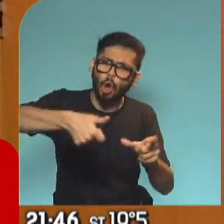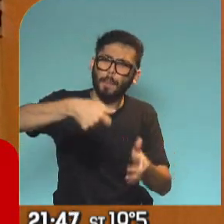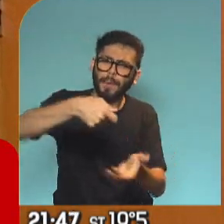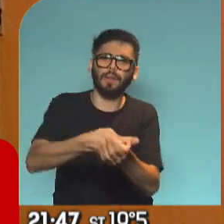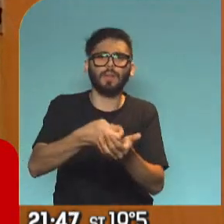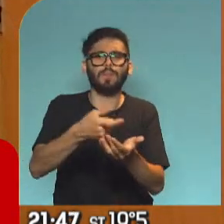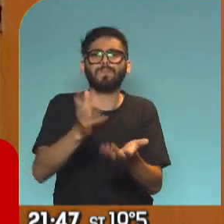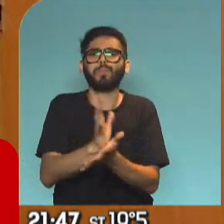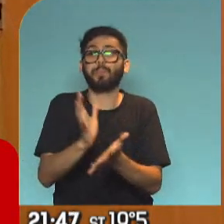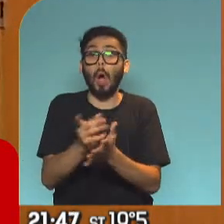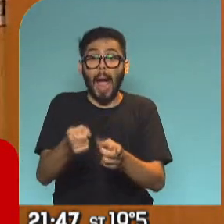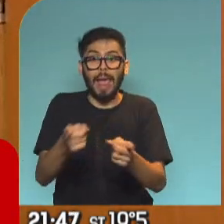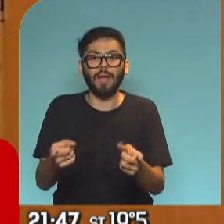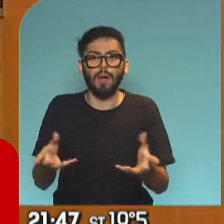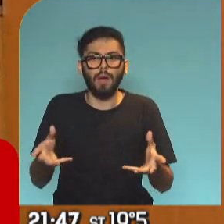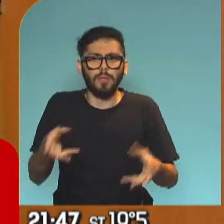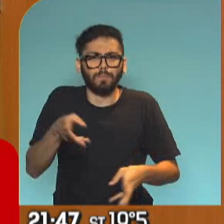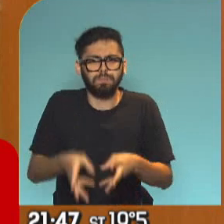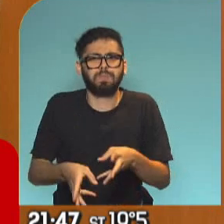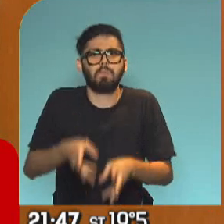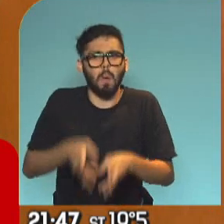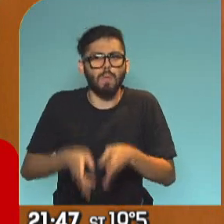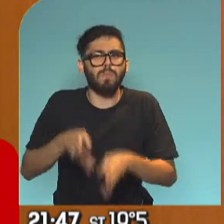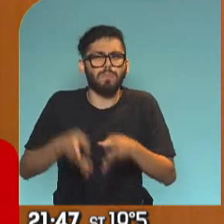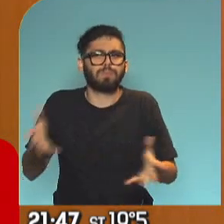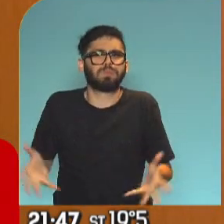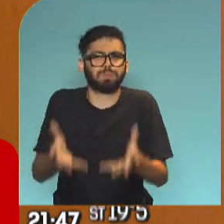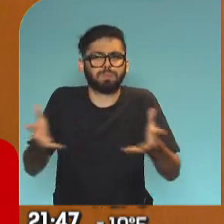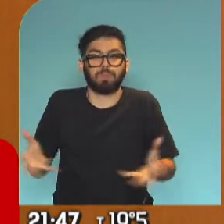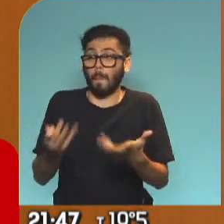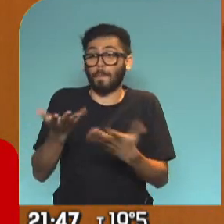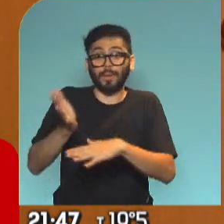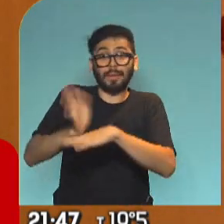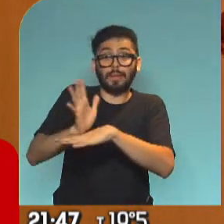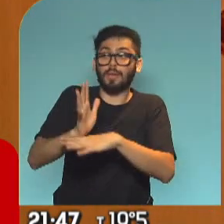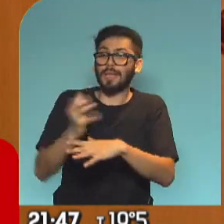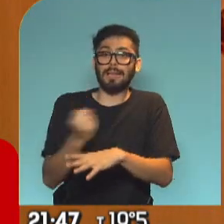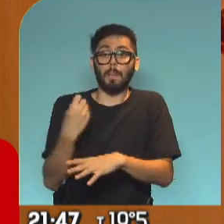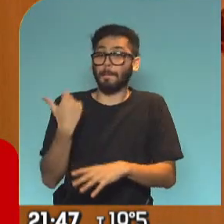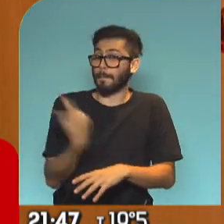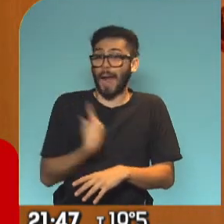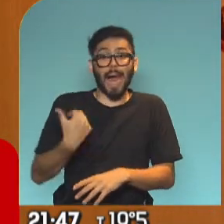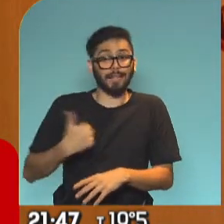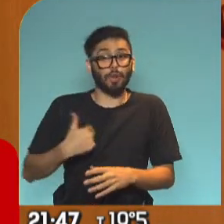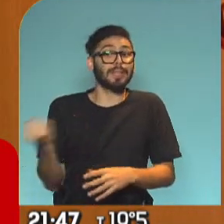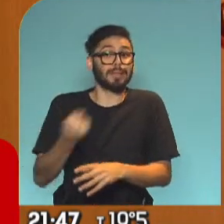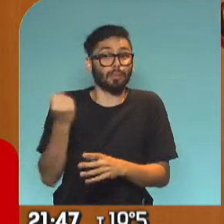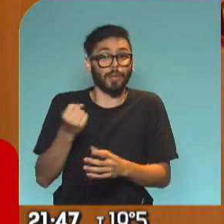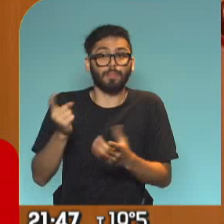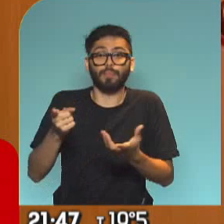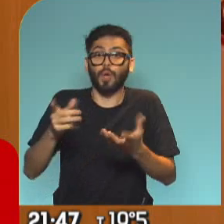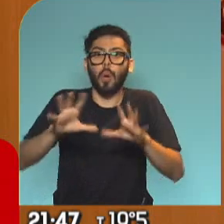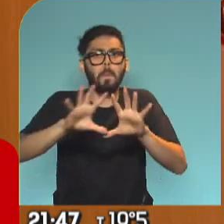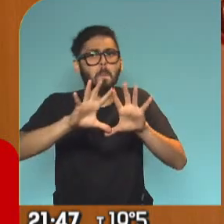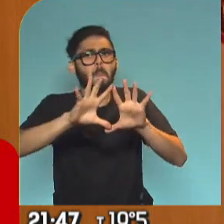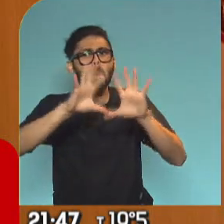de alguna manera reactivando este mundo del espectáculo que es tan importante para nosotros los argentinos y que nos vuelve una de las tendencias en el